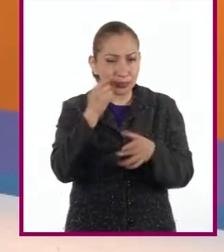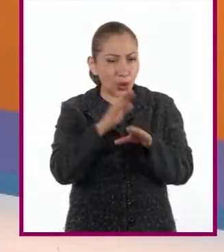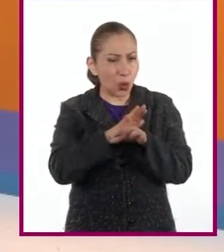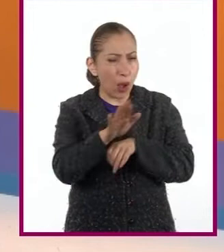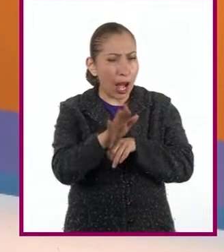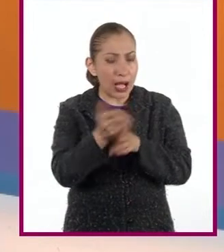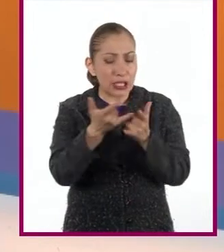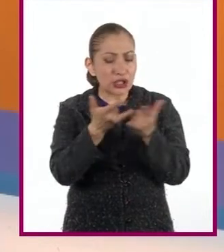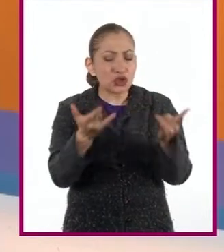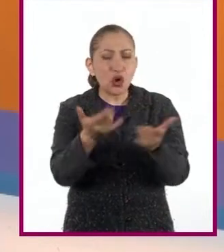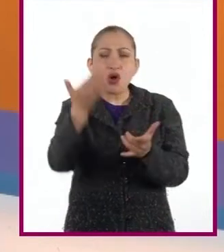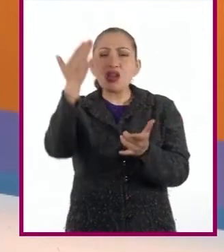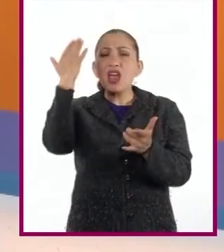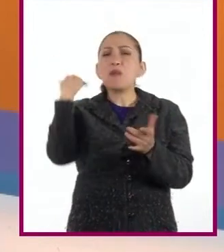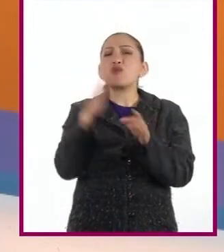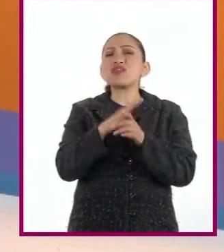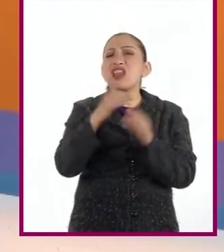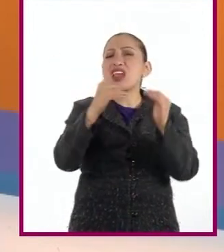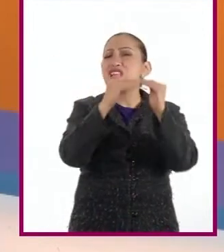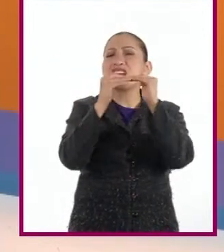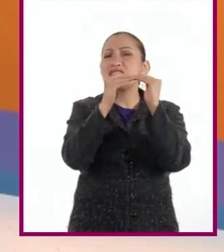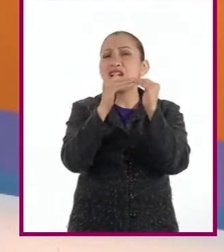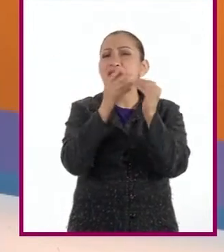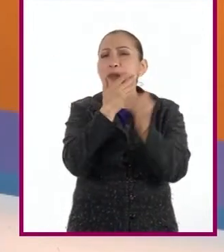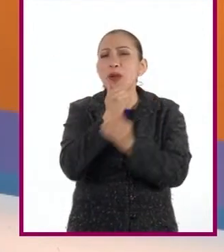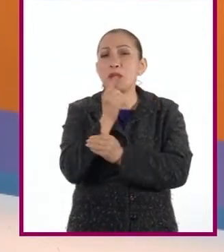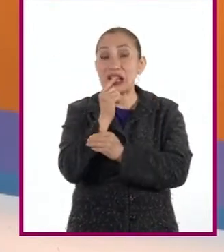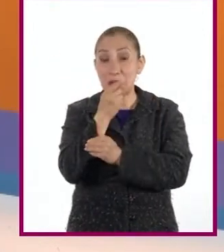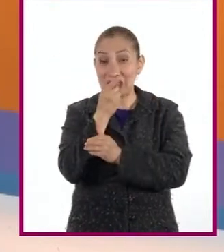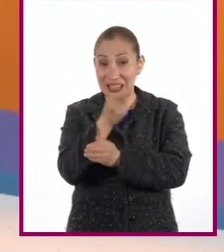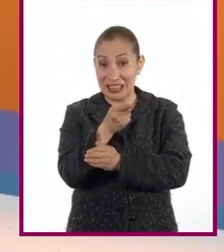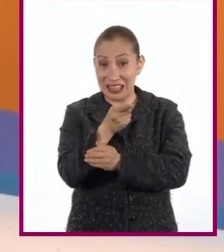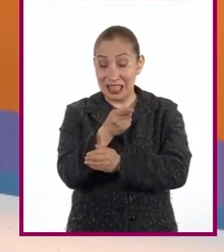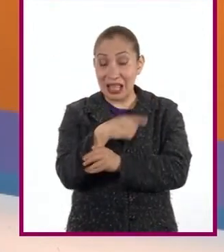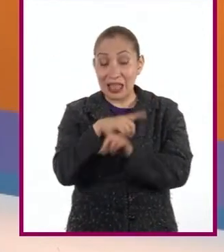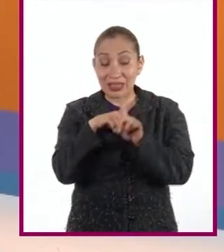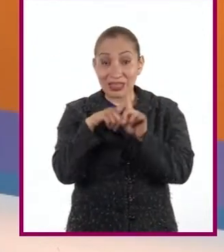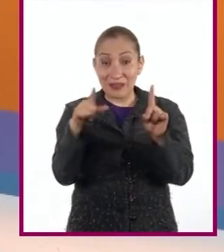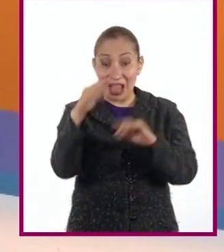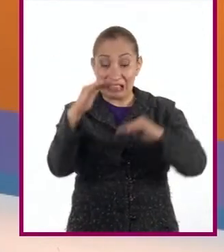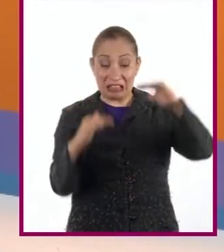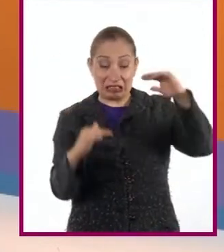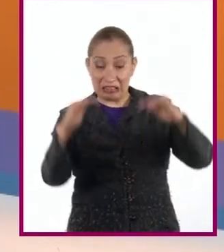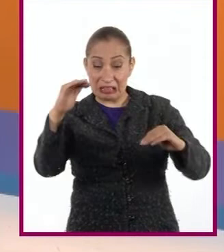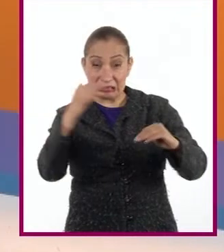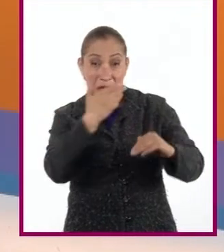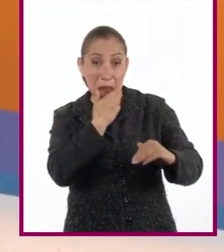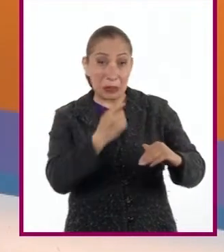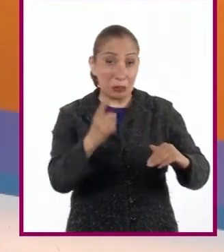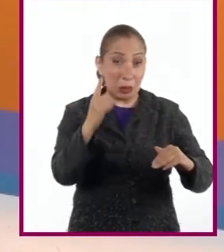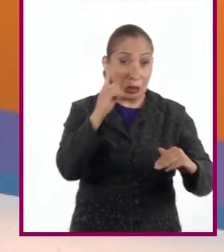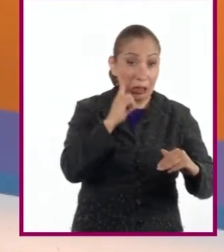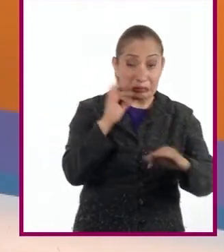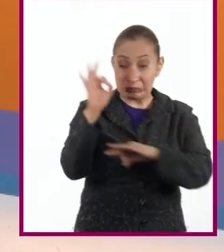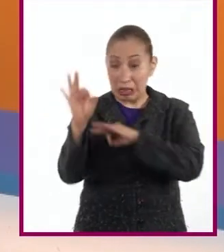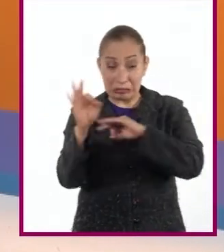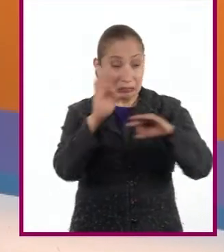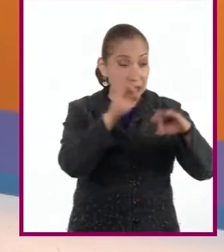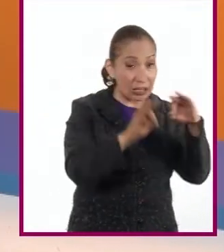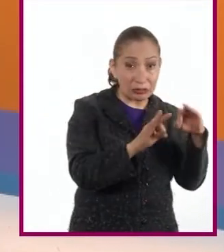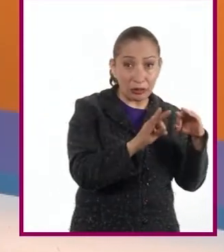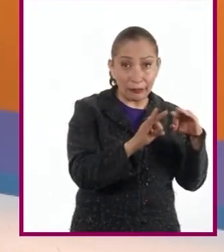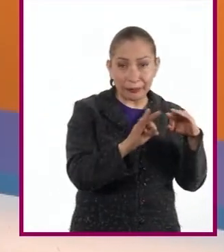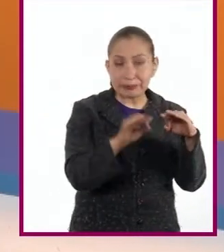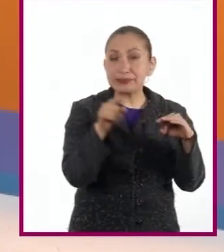los antecedentes de la equidad de género? Como comenté, las diferencias y desigualdades en el trato entre mujeres y